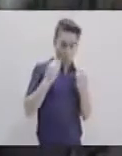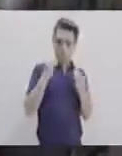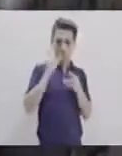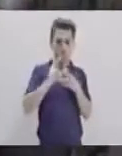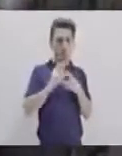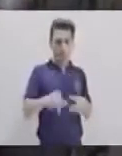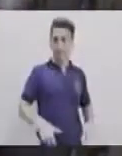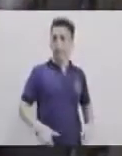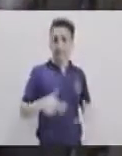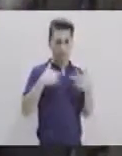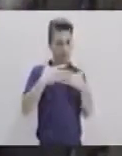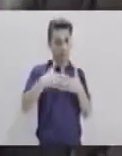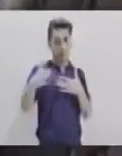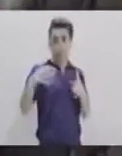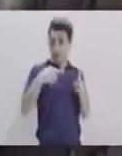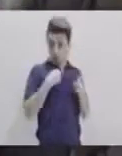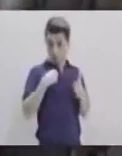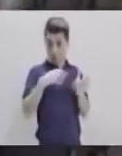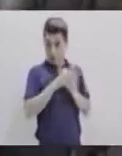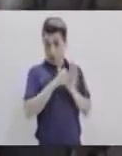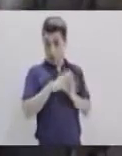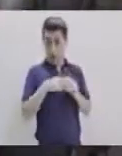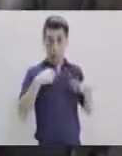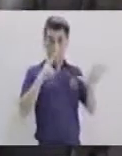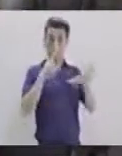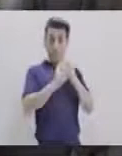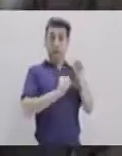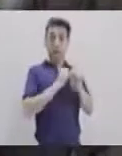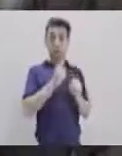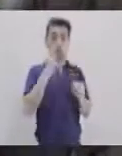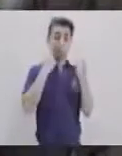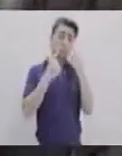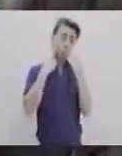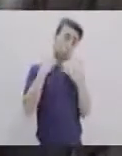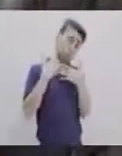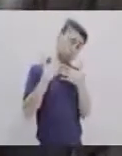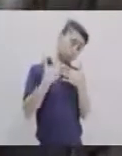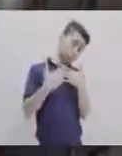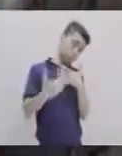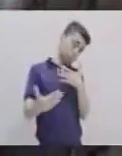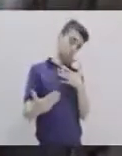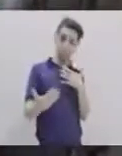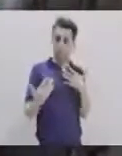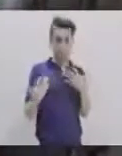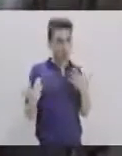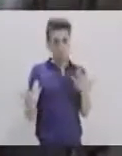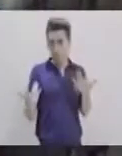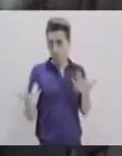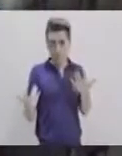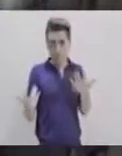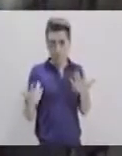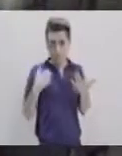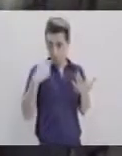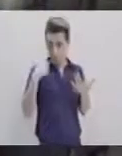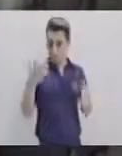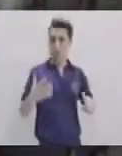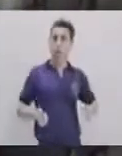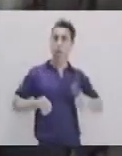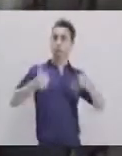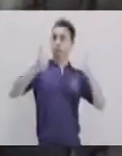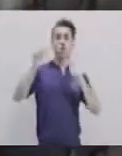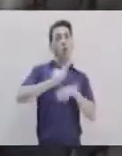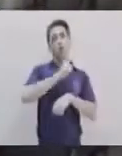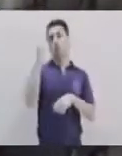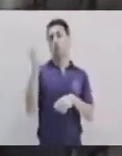hubiese quedado estancada a los 7 años, yo no hubiese sabido que iba a lograr